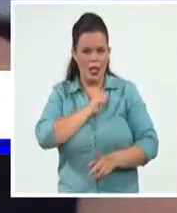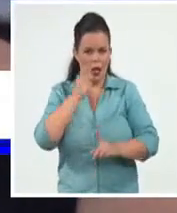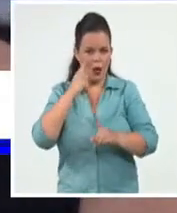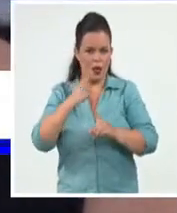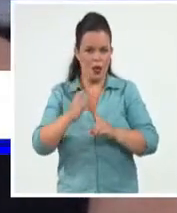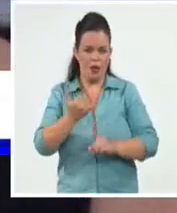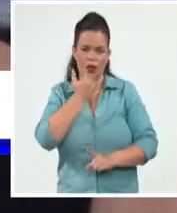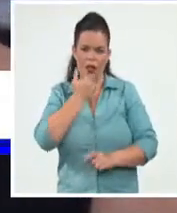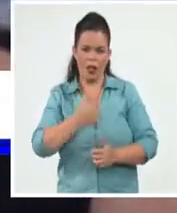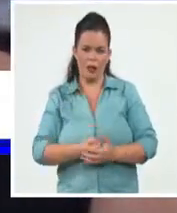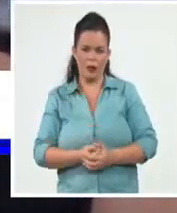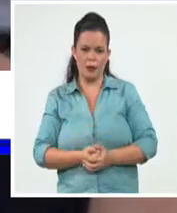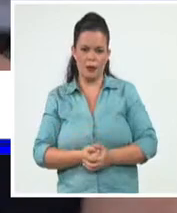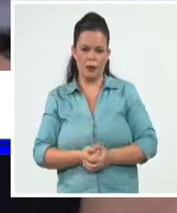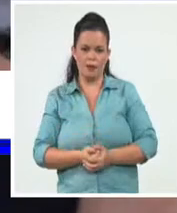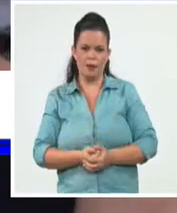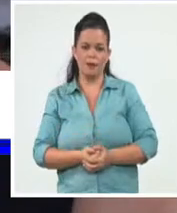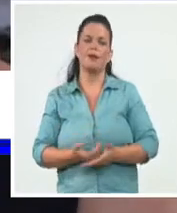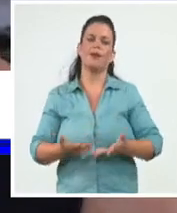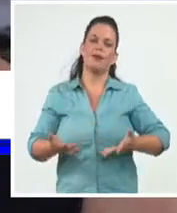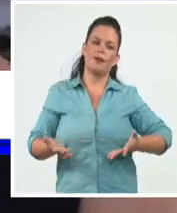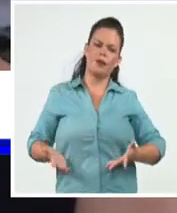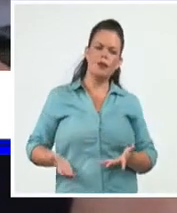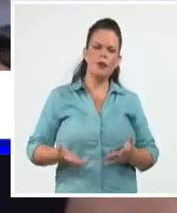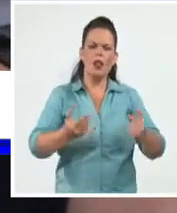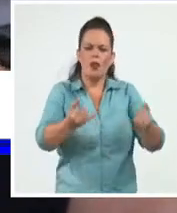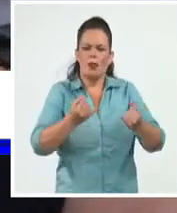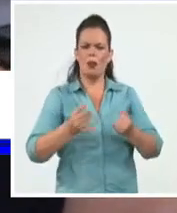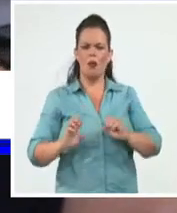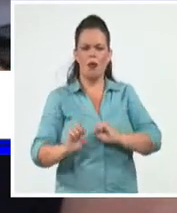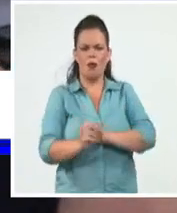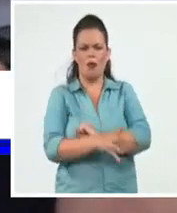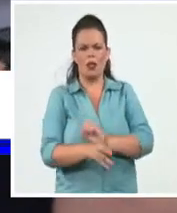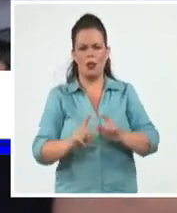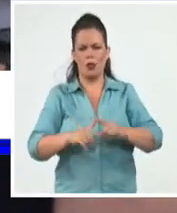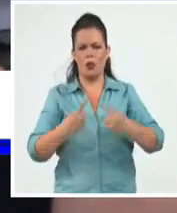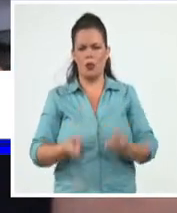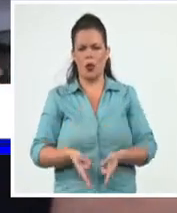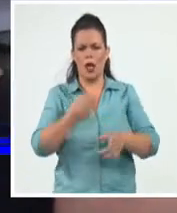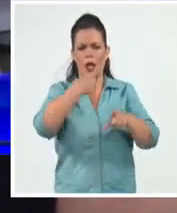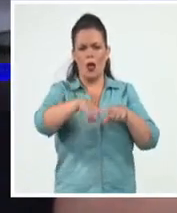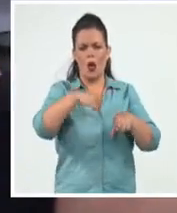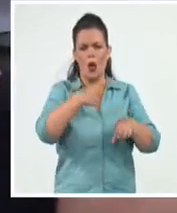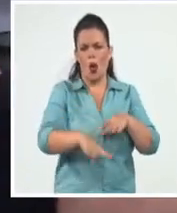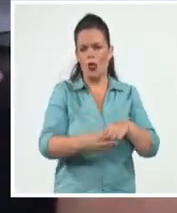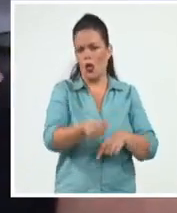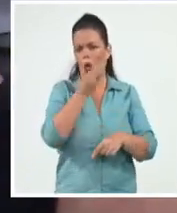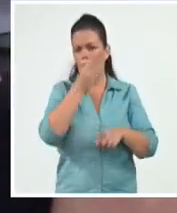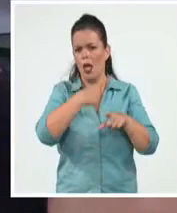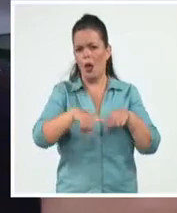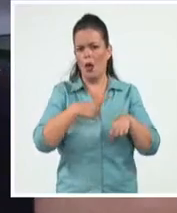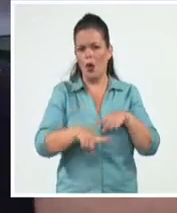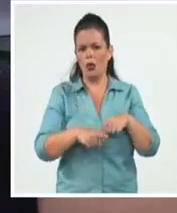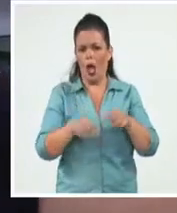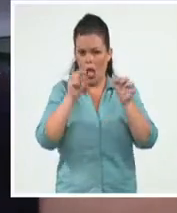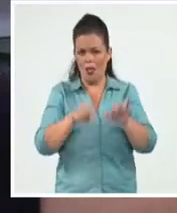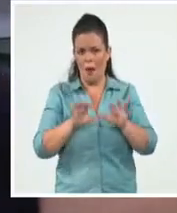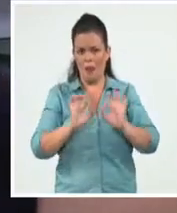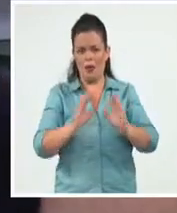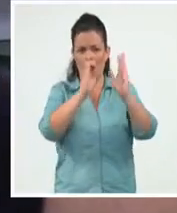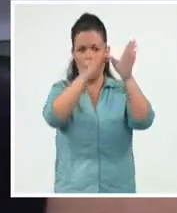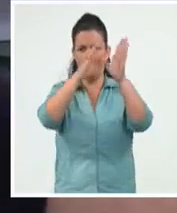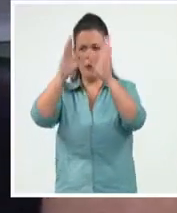complejo comercial tiene conocimiento, además es una mercancía que está expuesta directamente al cliente, área abierta, ellos pueden percibir de que